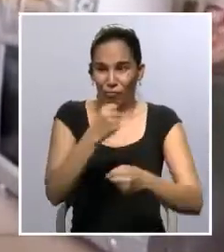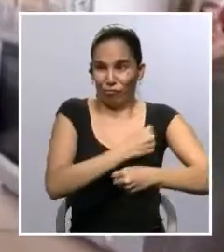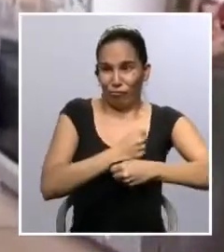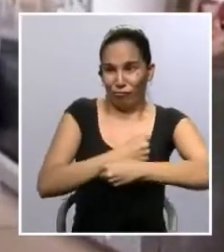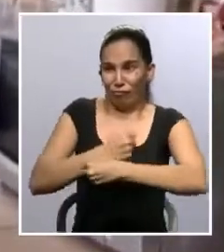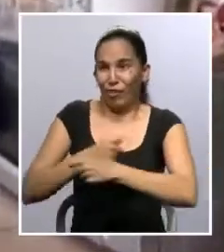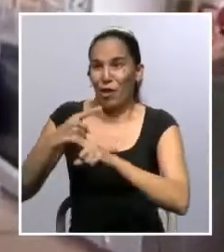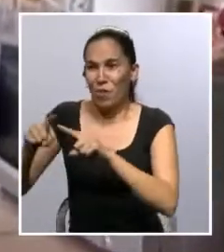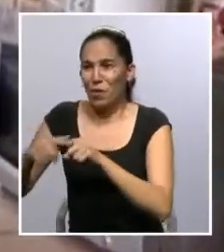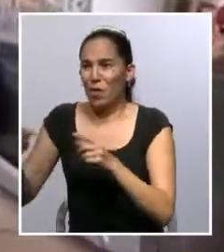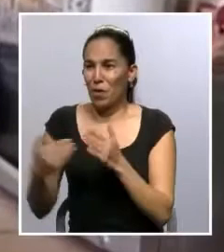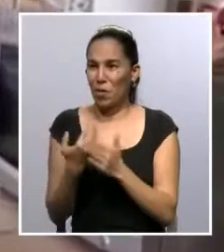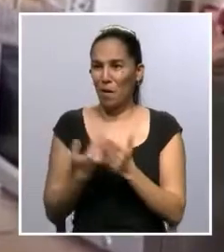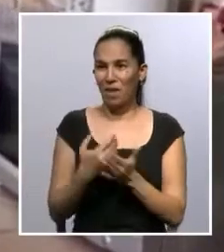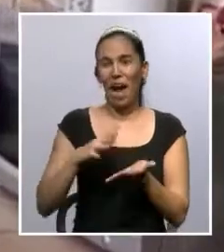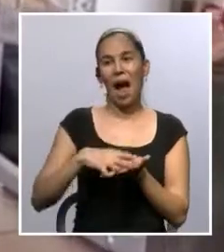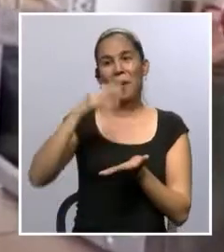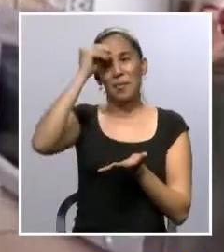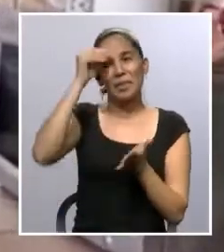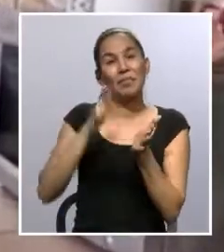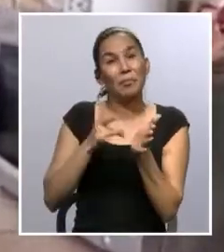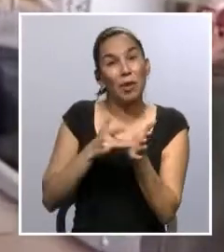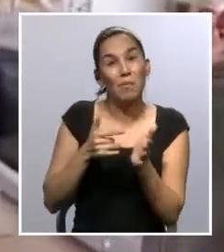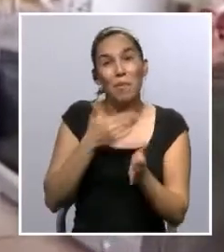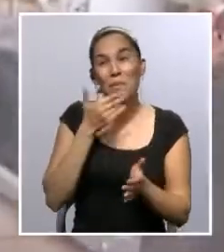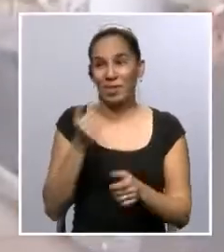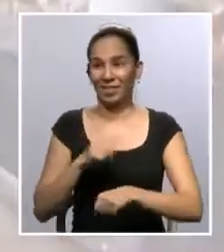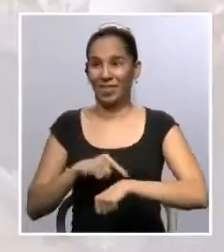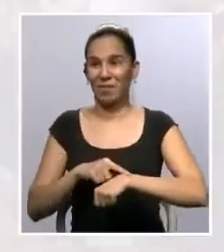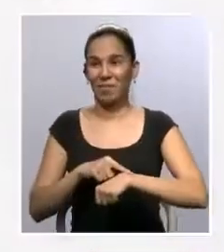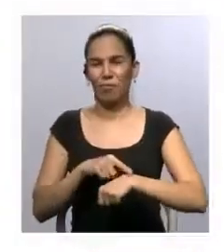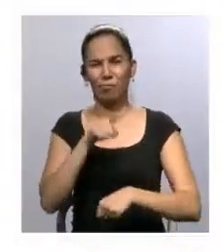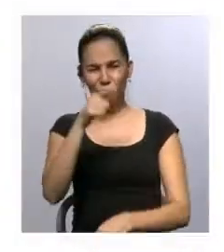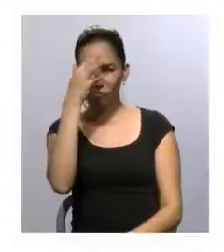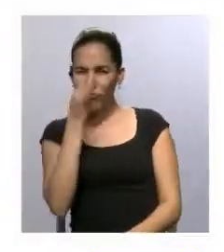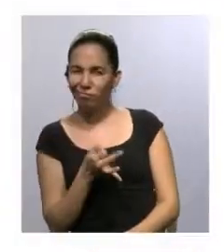que podemos aprender a aproveitar melhor o tempo. O que acha?